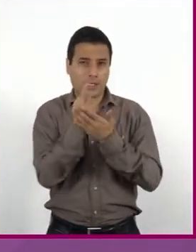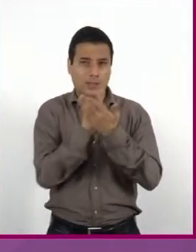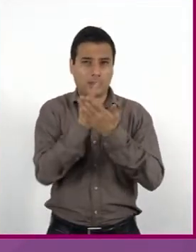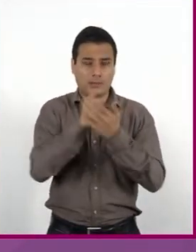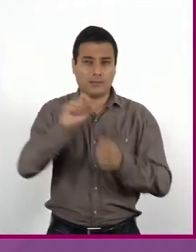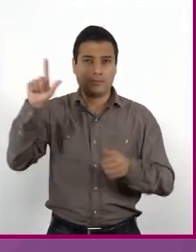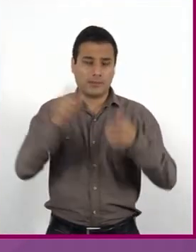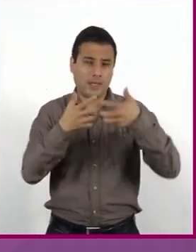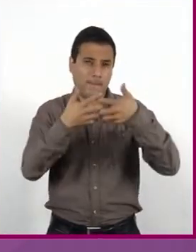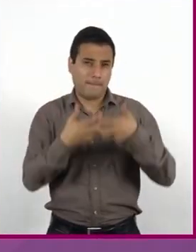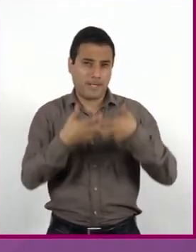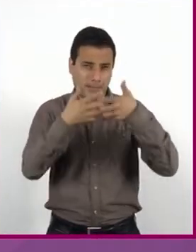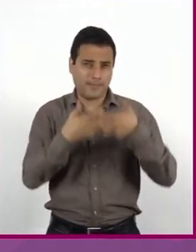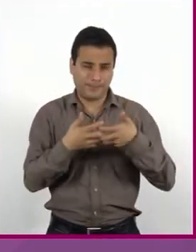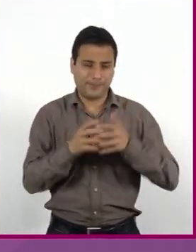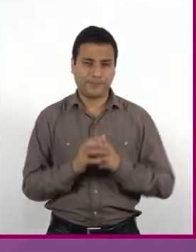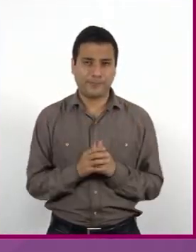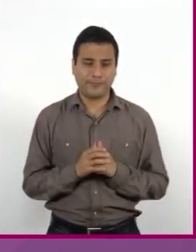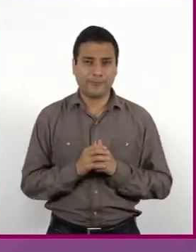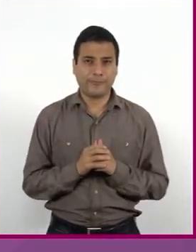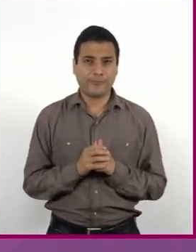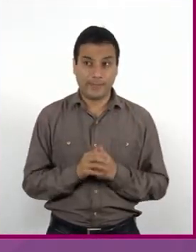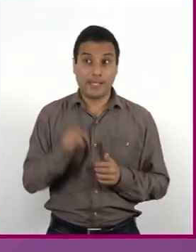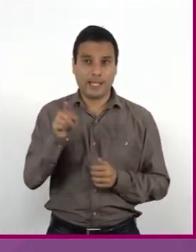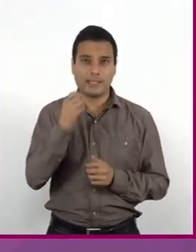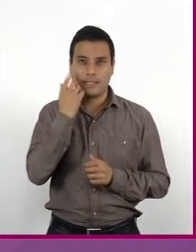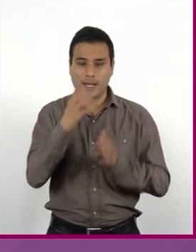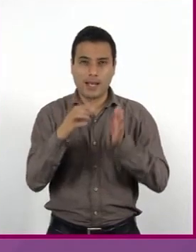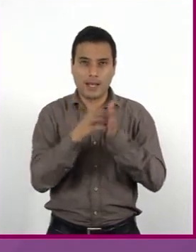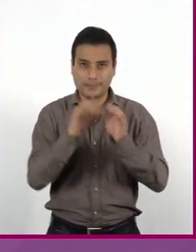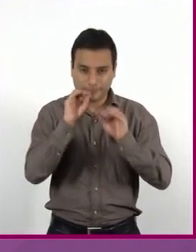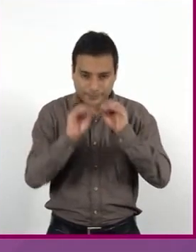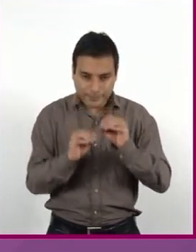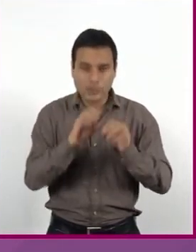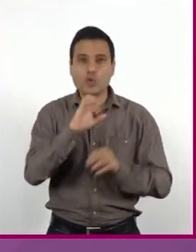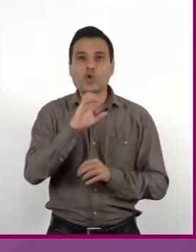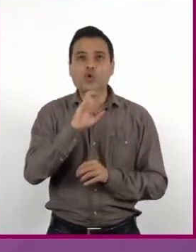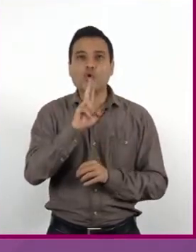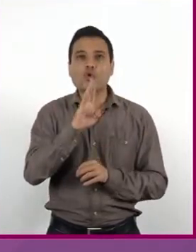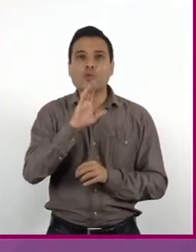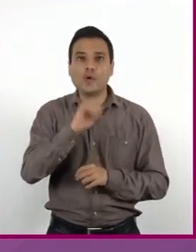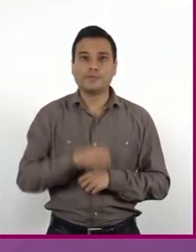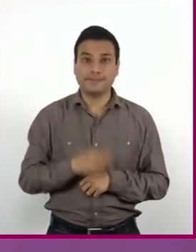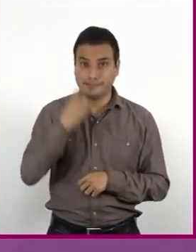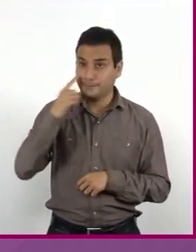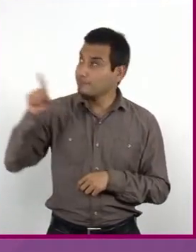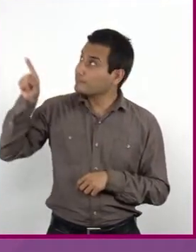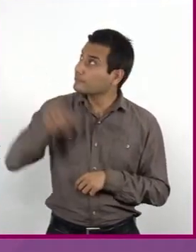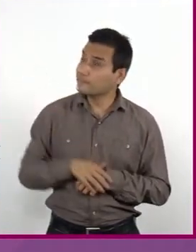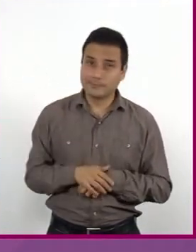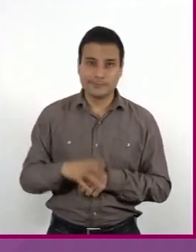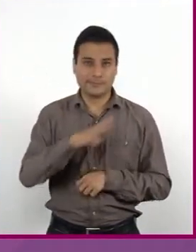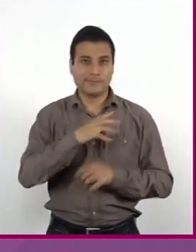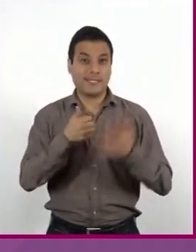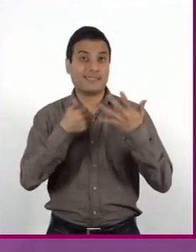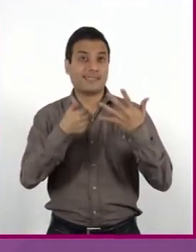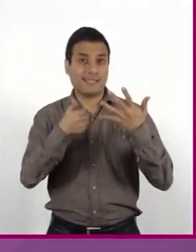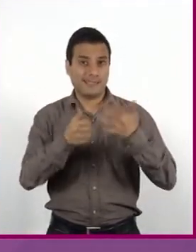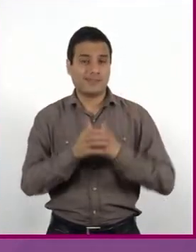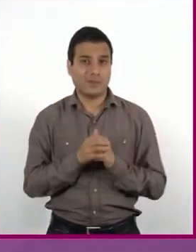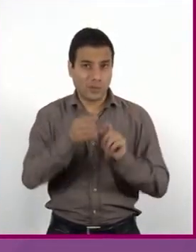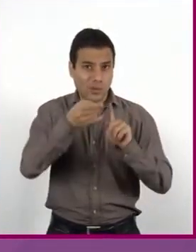una empresa de empaques y quiere hacer una caja en forma de cubo. Como un cubo está formado por 6